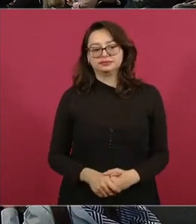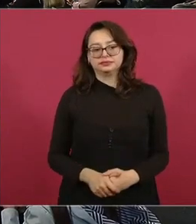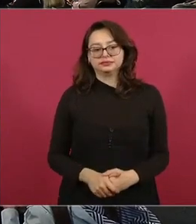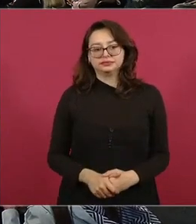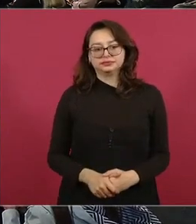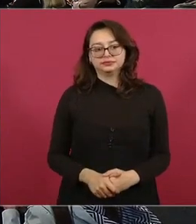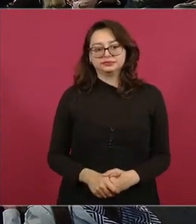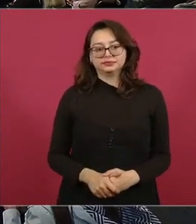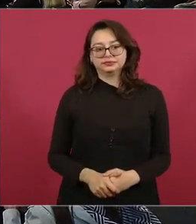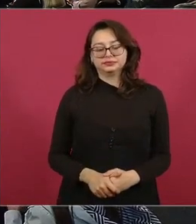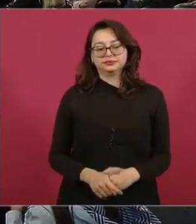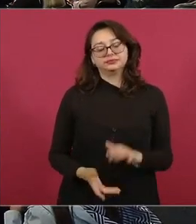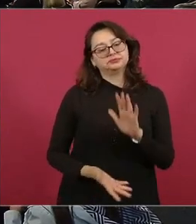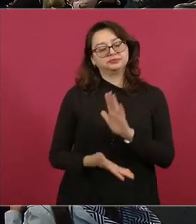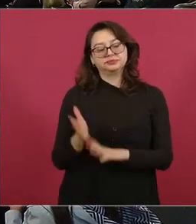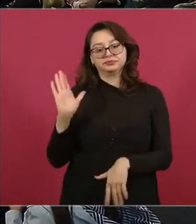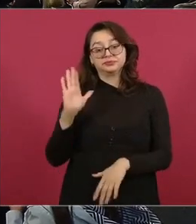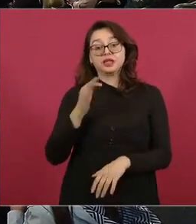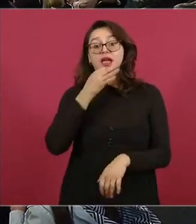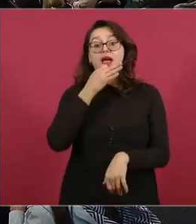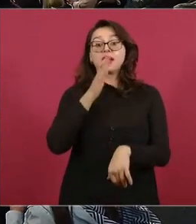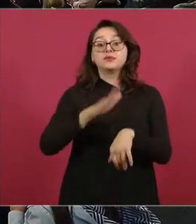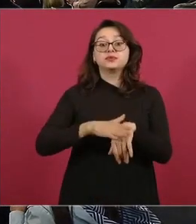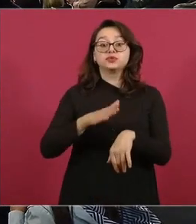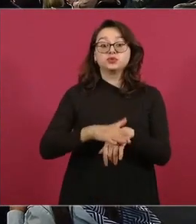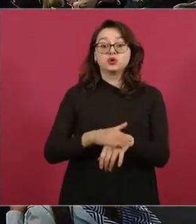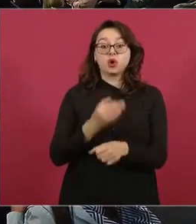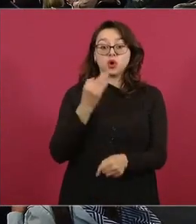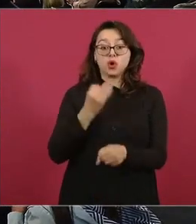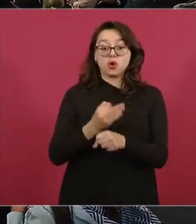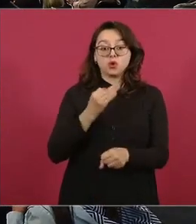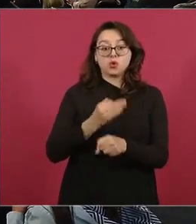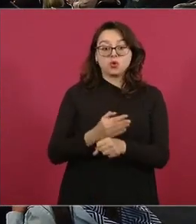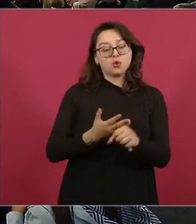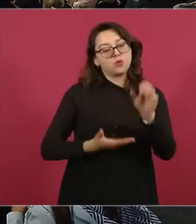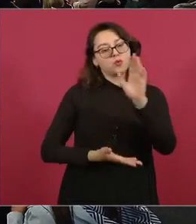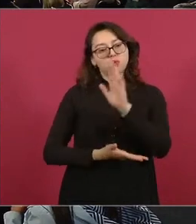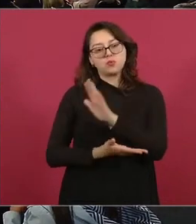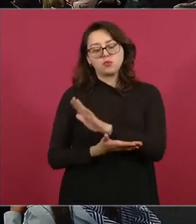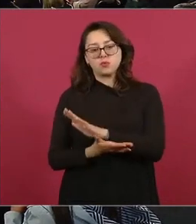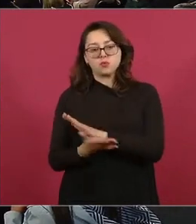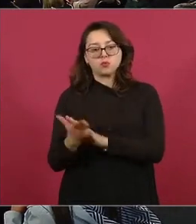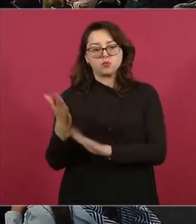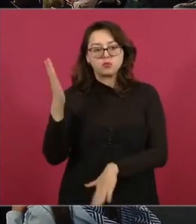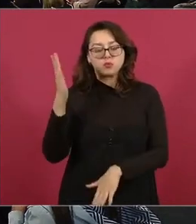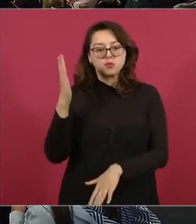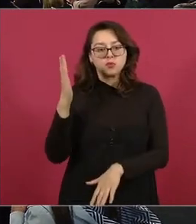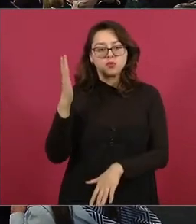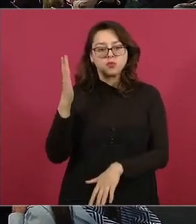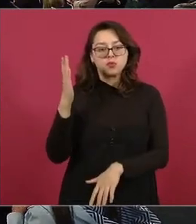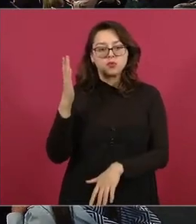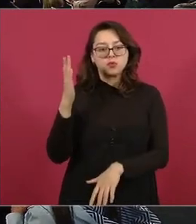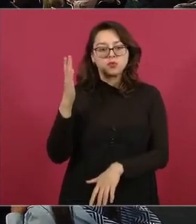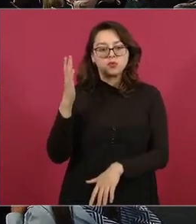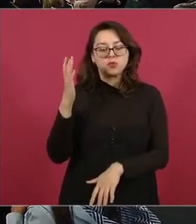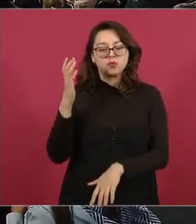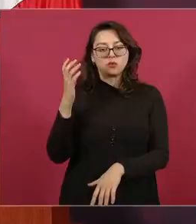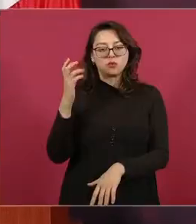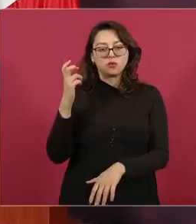Bueno, vámonos. Les informo también, voy a una supervisión al tren,